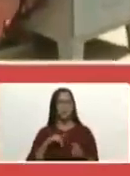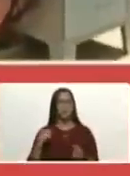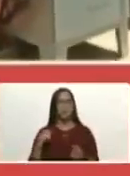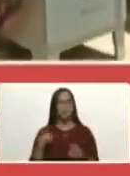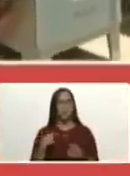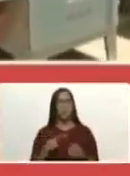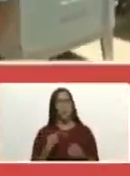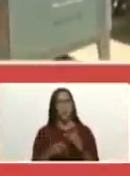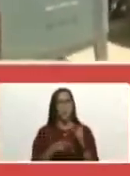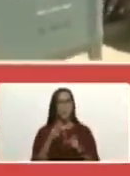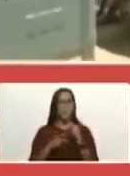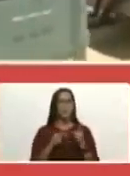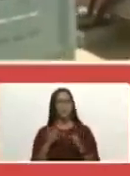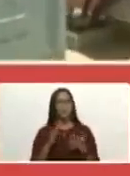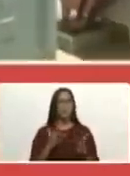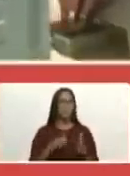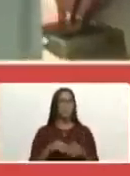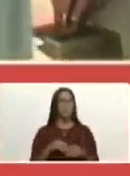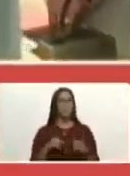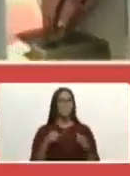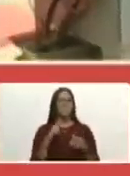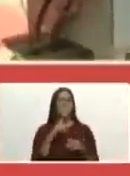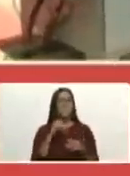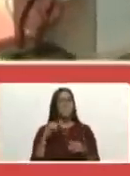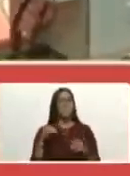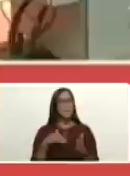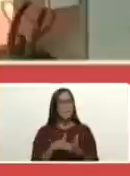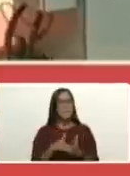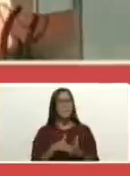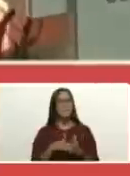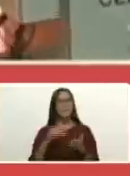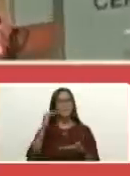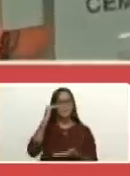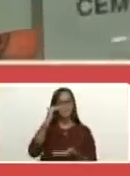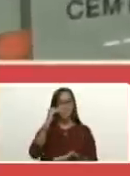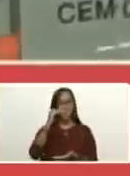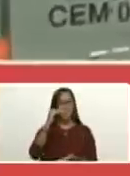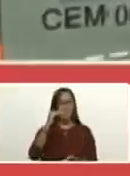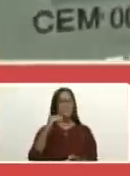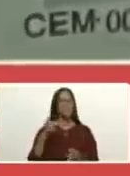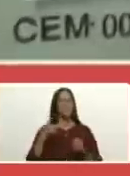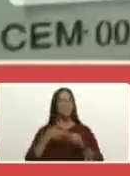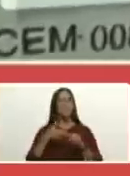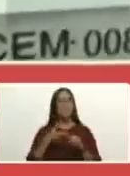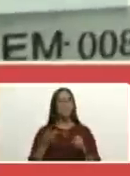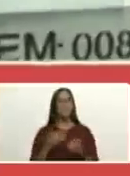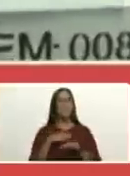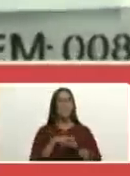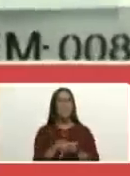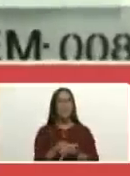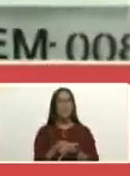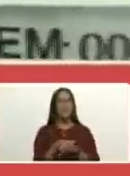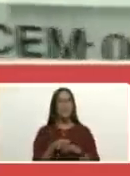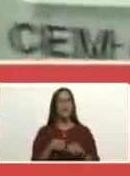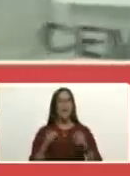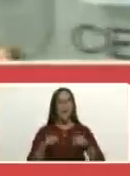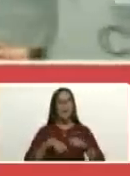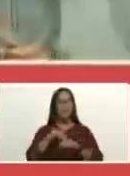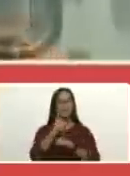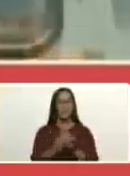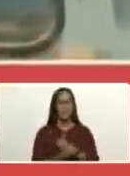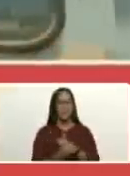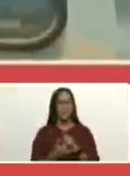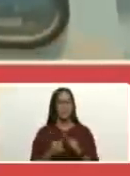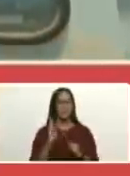una producción de más o menos unos 100.000 barriles de Merey, el cual justamente se integrarían a este plan